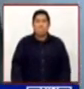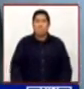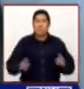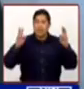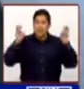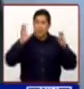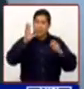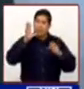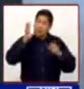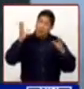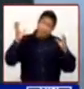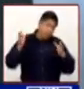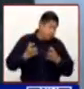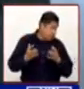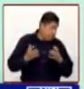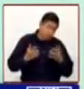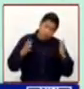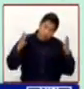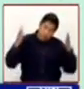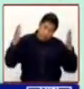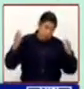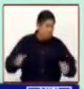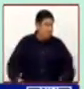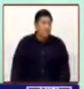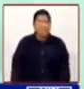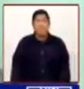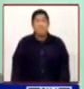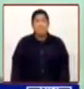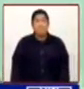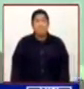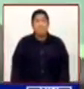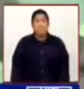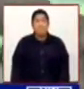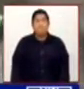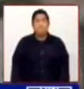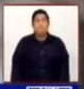El título de mamá lo tiene bien ganado.